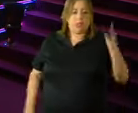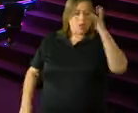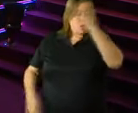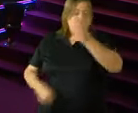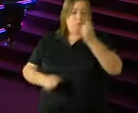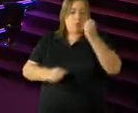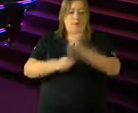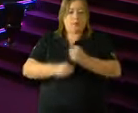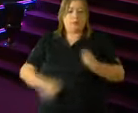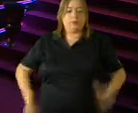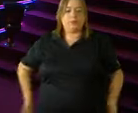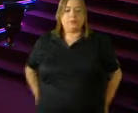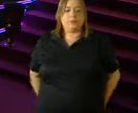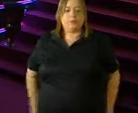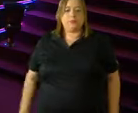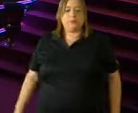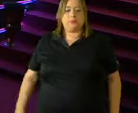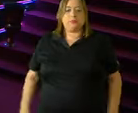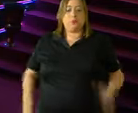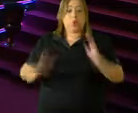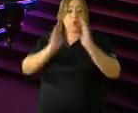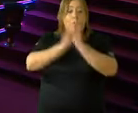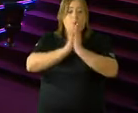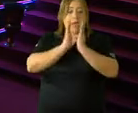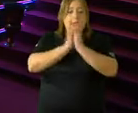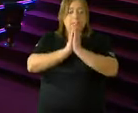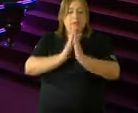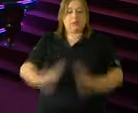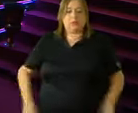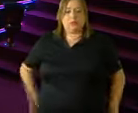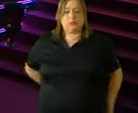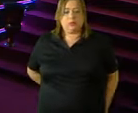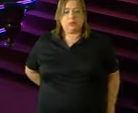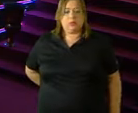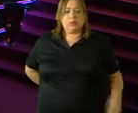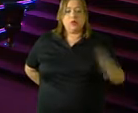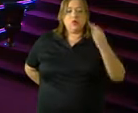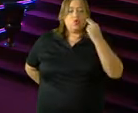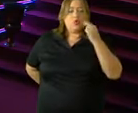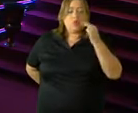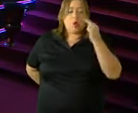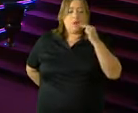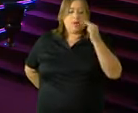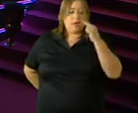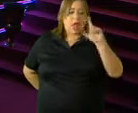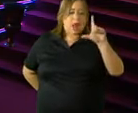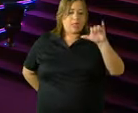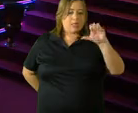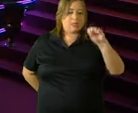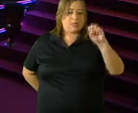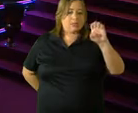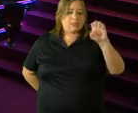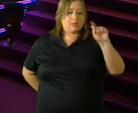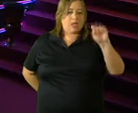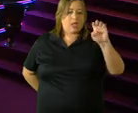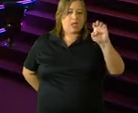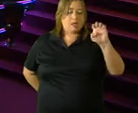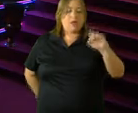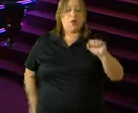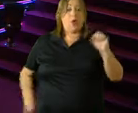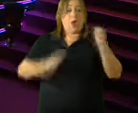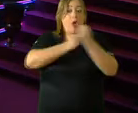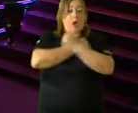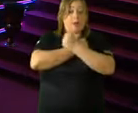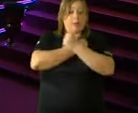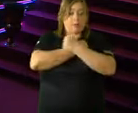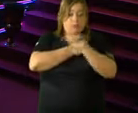tío. Lo que fue una oración, esa sobrina de usted, esa Lisette, lo ama tanto. Usted es el